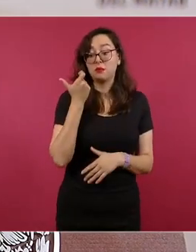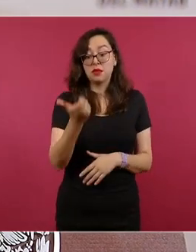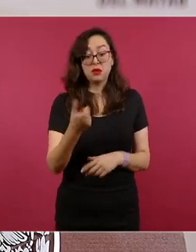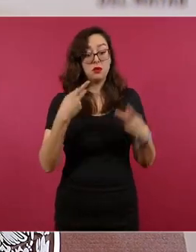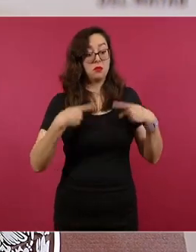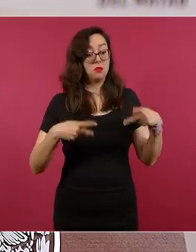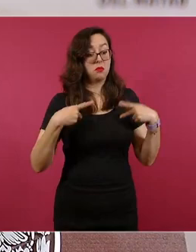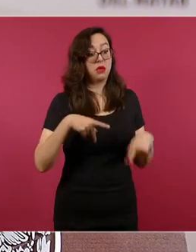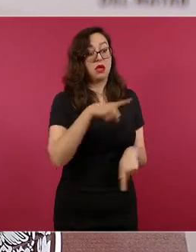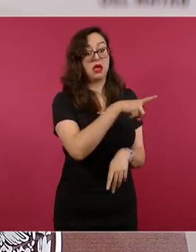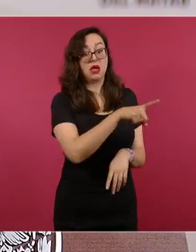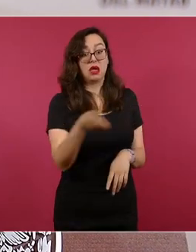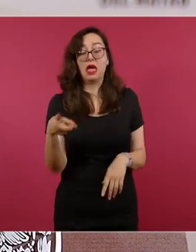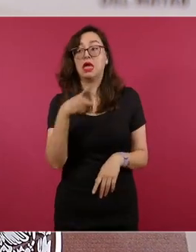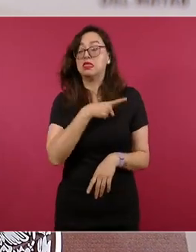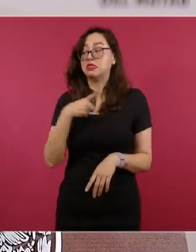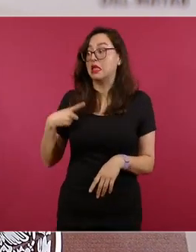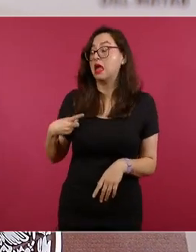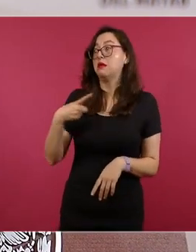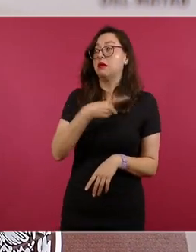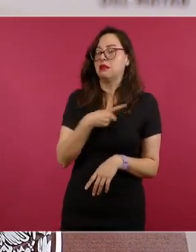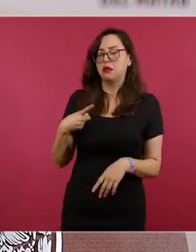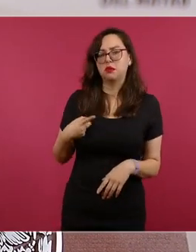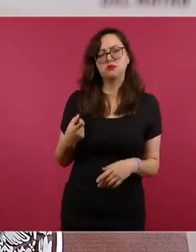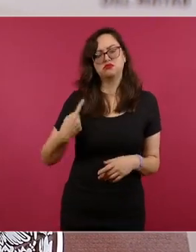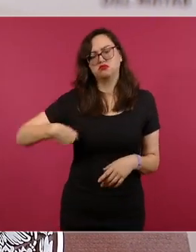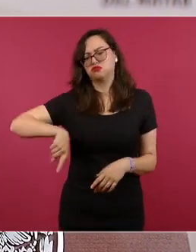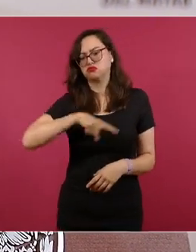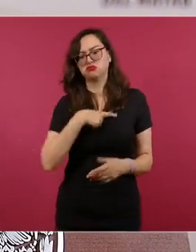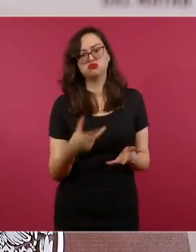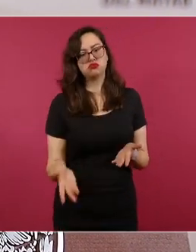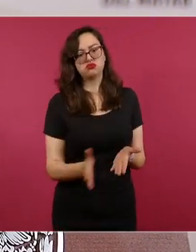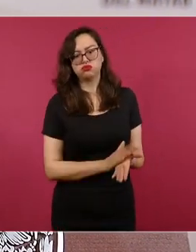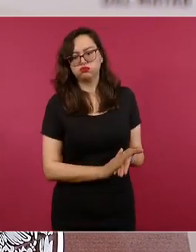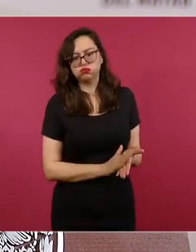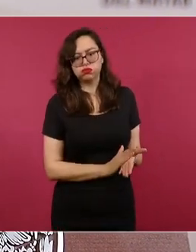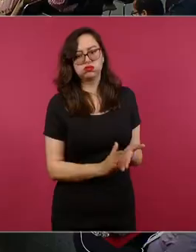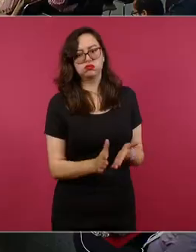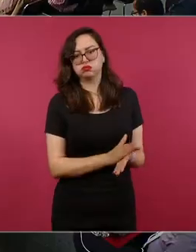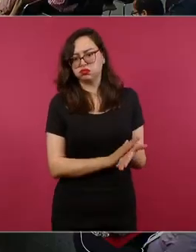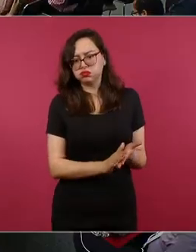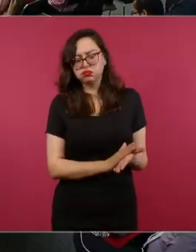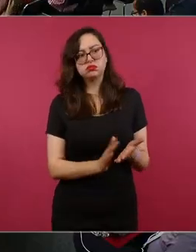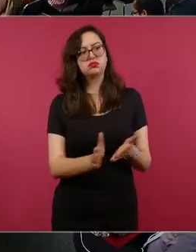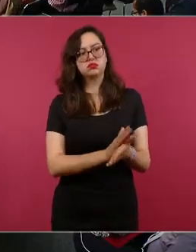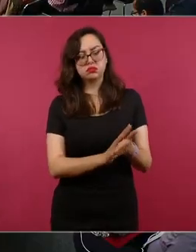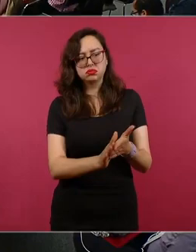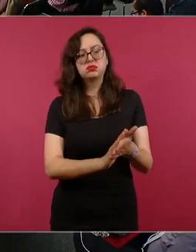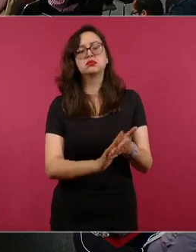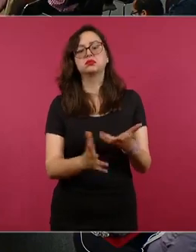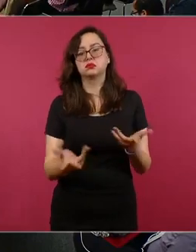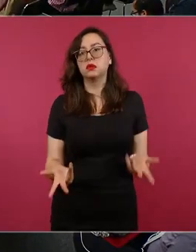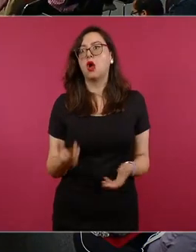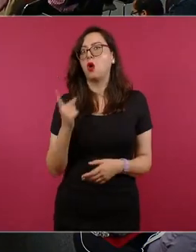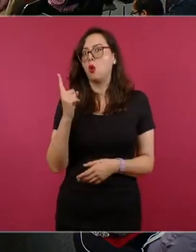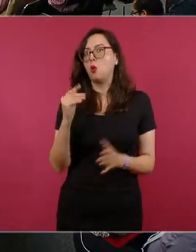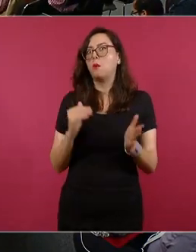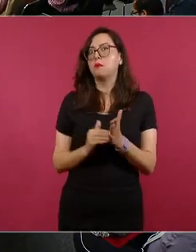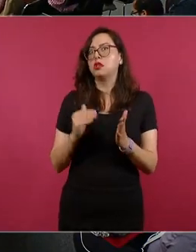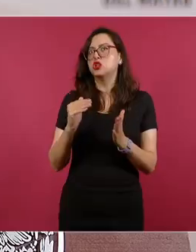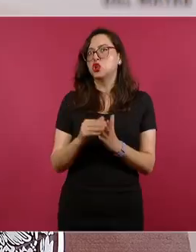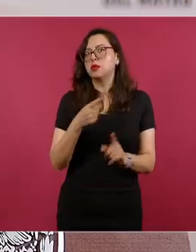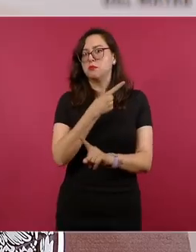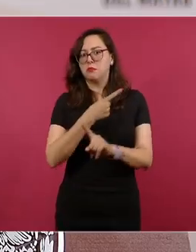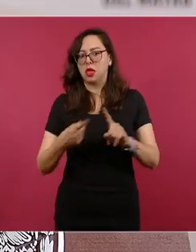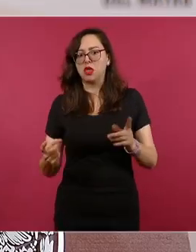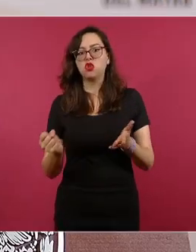de esta persona, y que unos no se han podido convertir. O hemos convertido ya un millón y medio de créditos